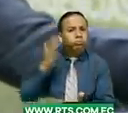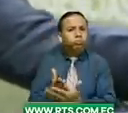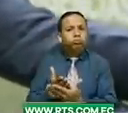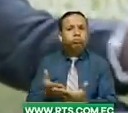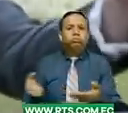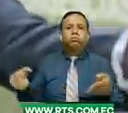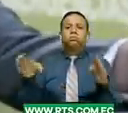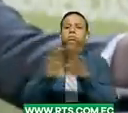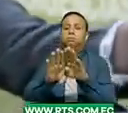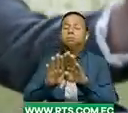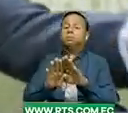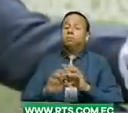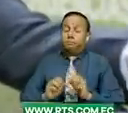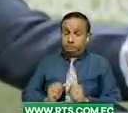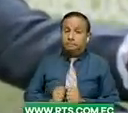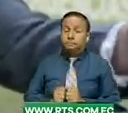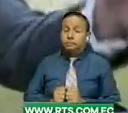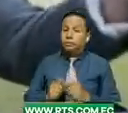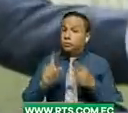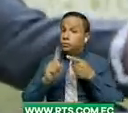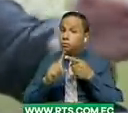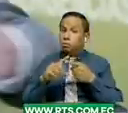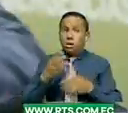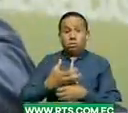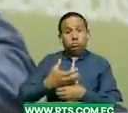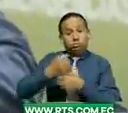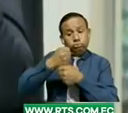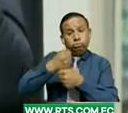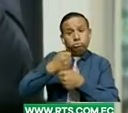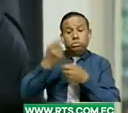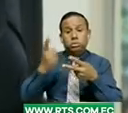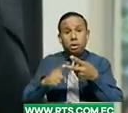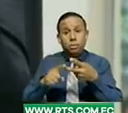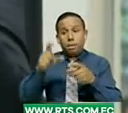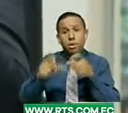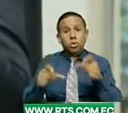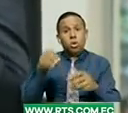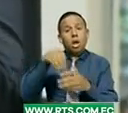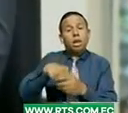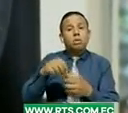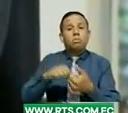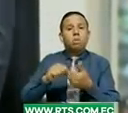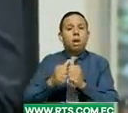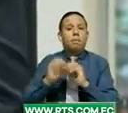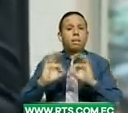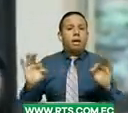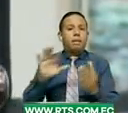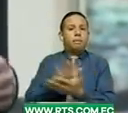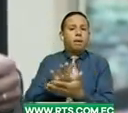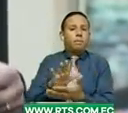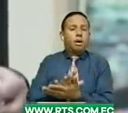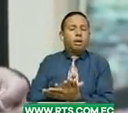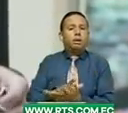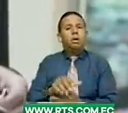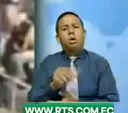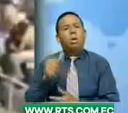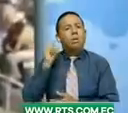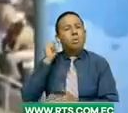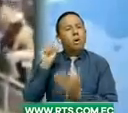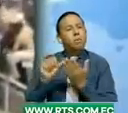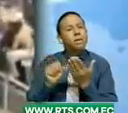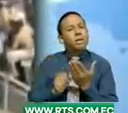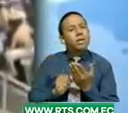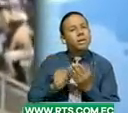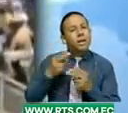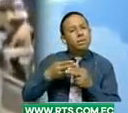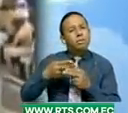solo con los protocolos de bioseguridad, sino de seguridad. Además, la ministra de Salud, Ximena Garzón, mostró su preocupación por el